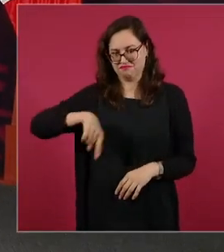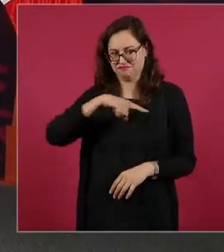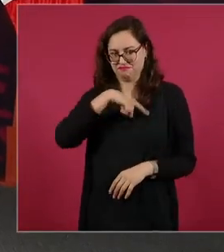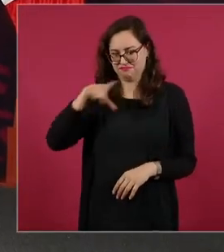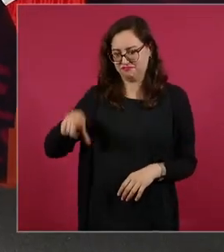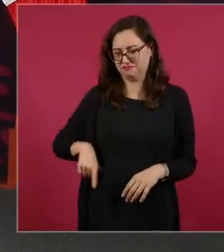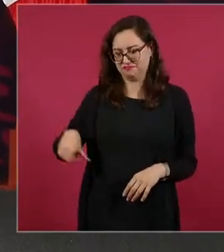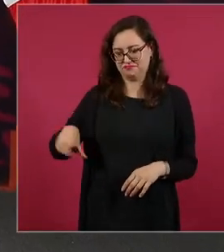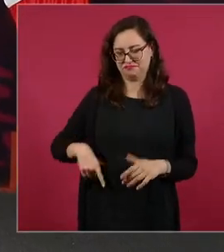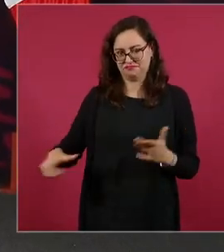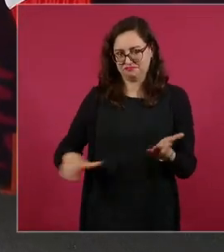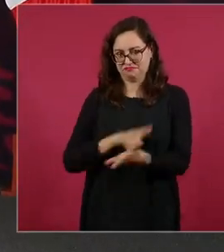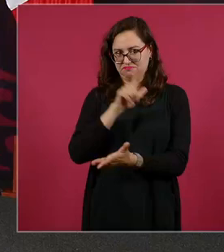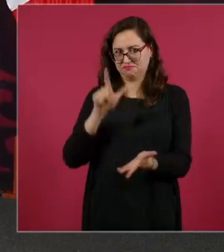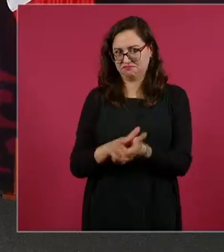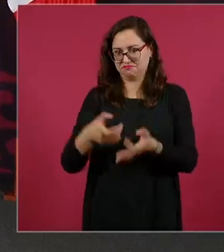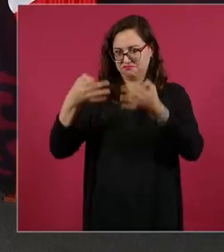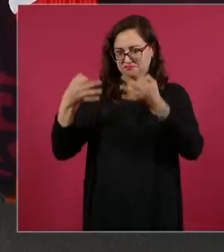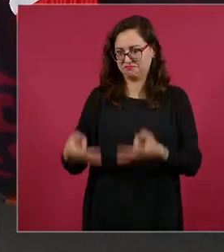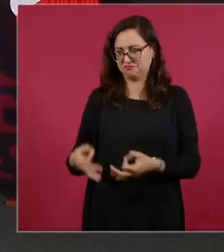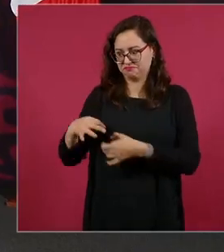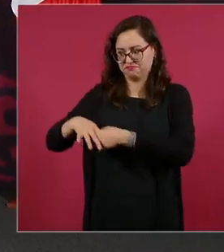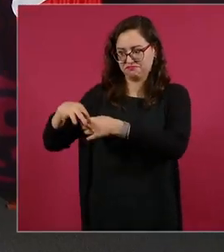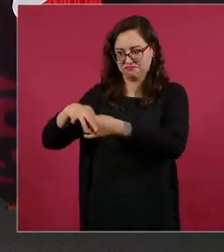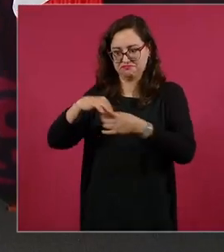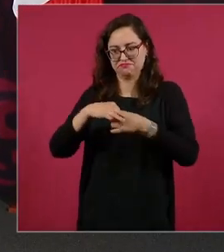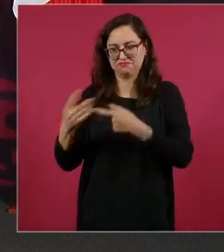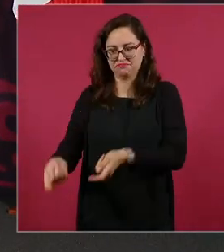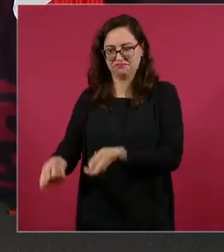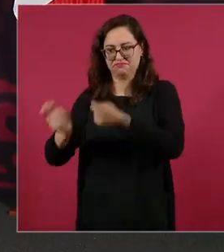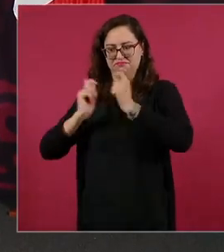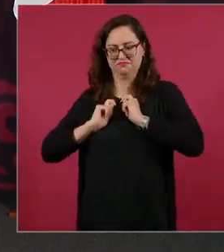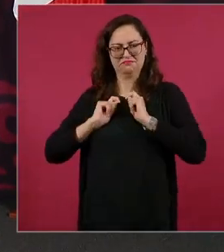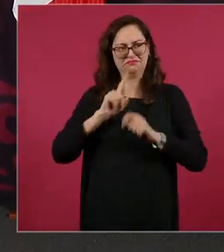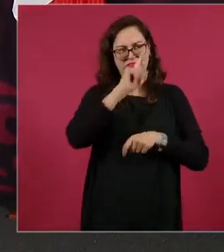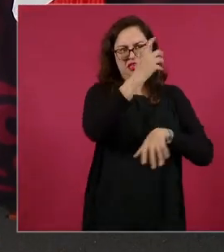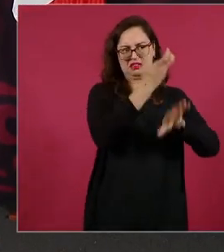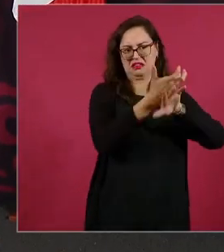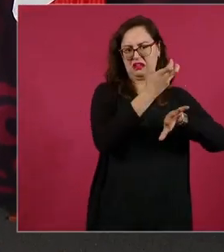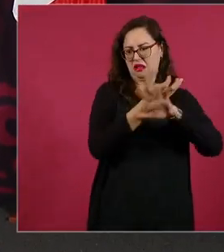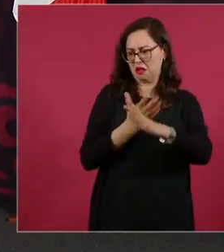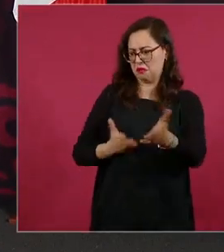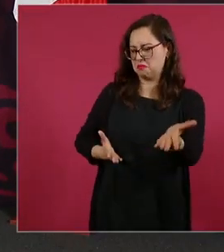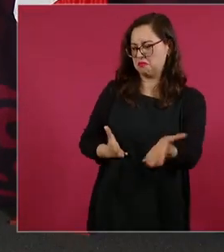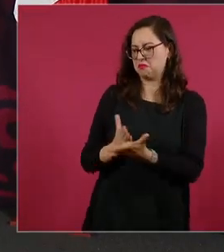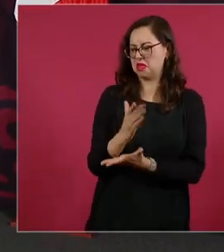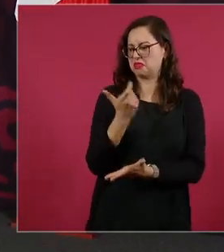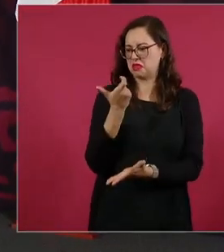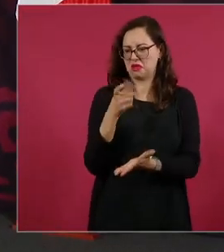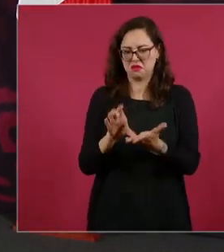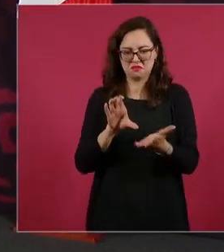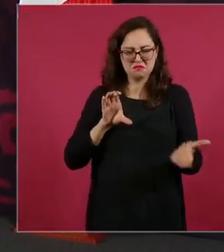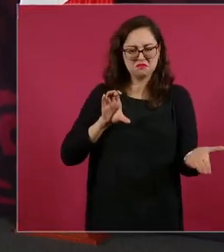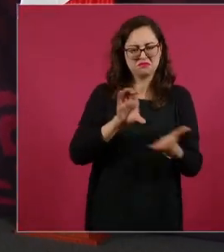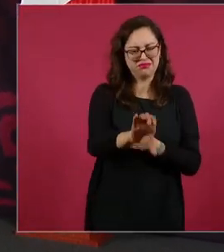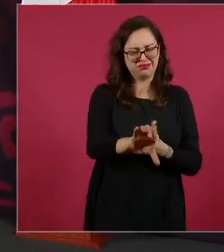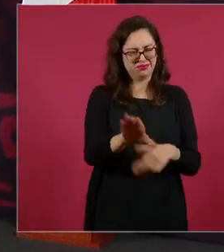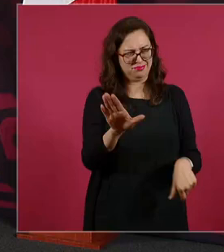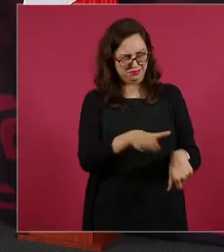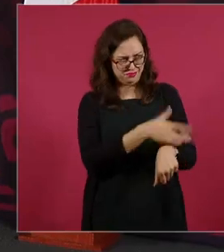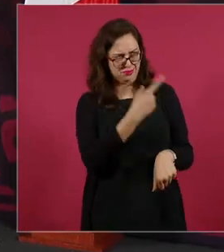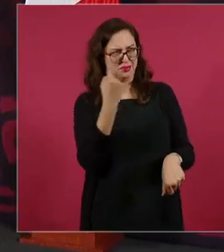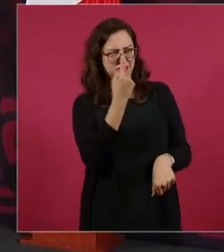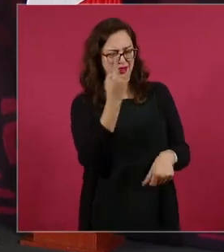Que Tiene Que Ver Estados Unidos En Los Asuntos Que Solo Competen A Los Mexicanos